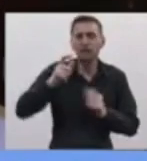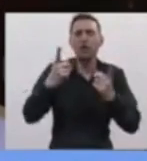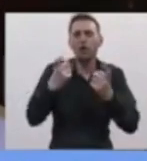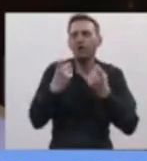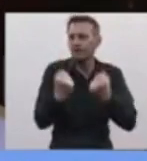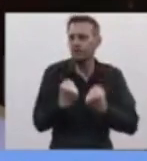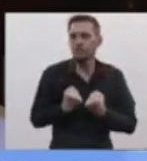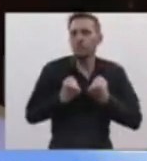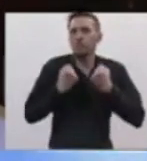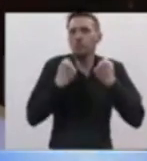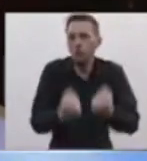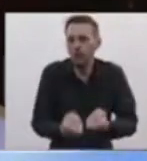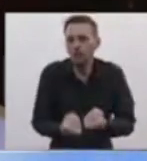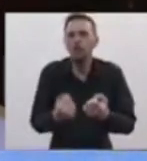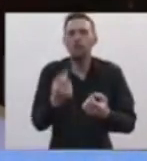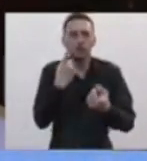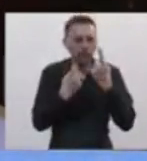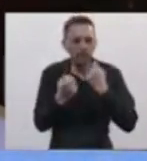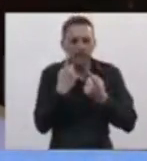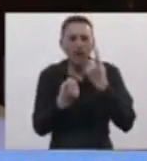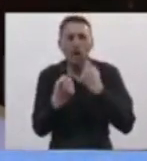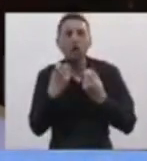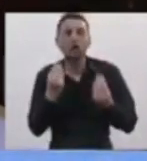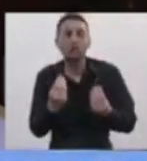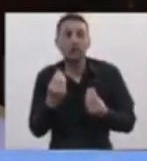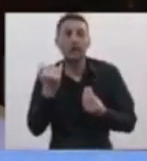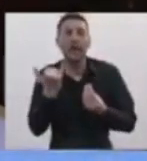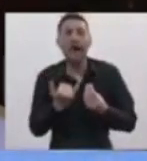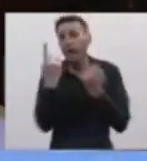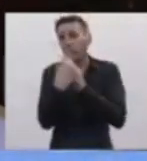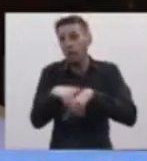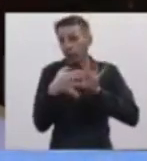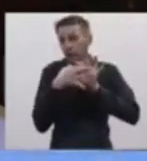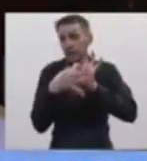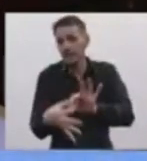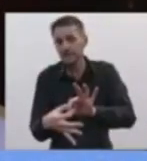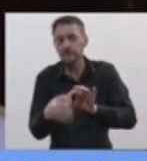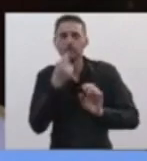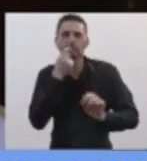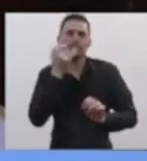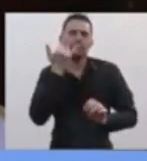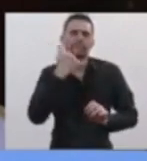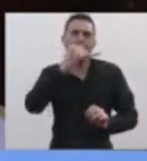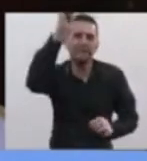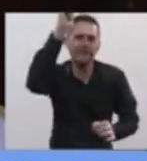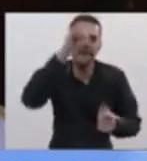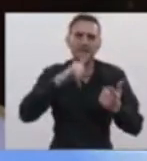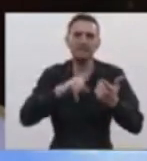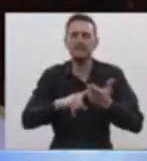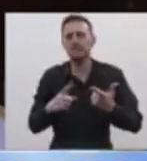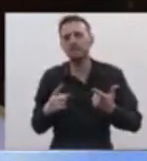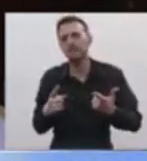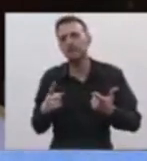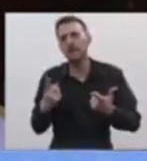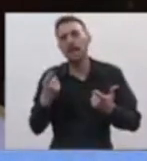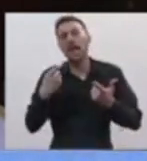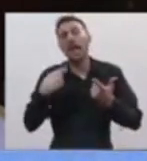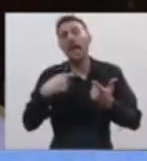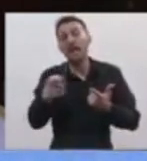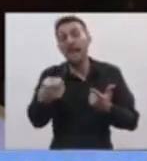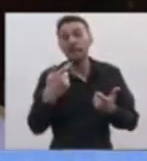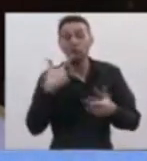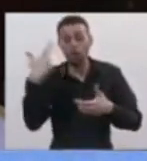esfuerzo fiscal porque hay cosas que están calzadas una con la otra los intereses por un lado y el gasto en